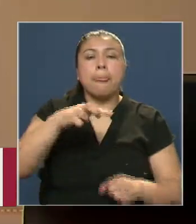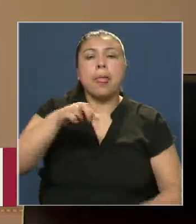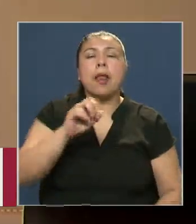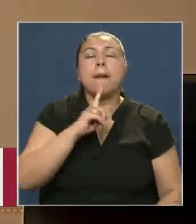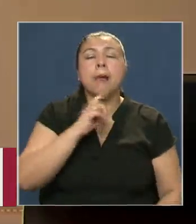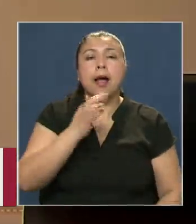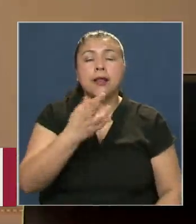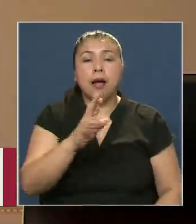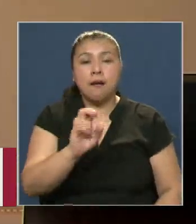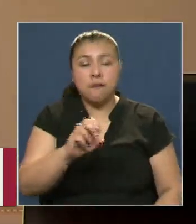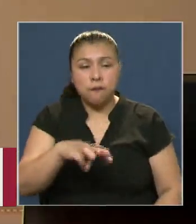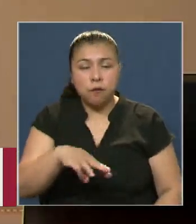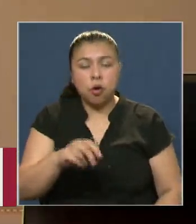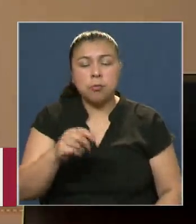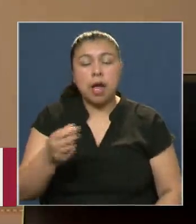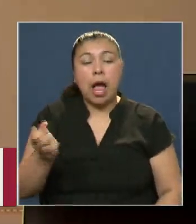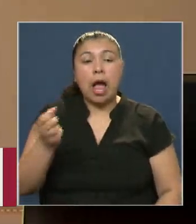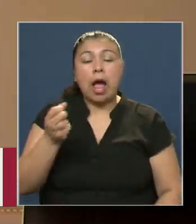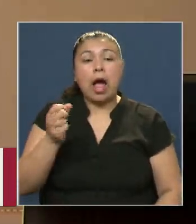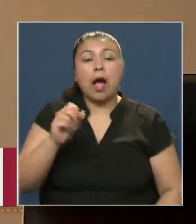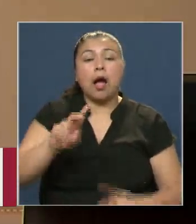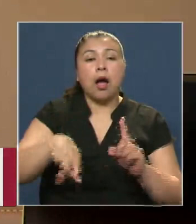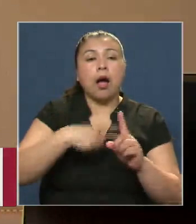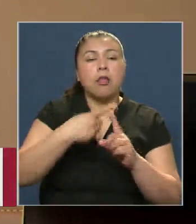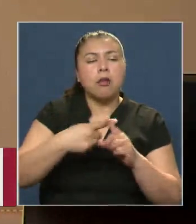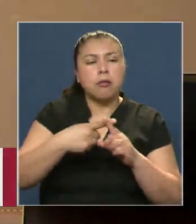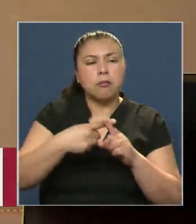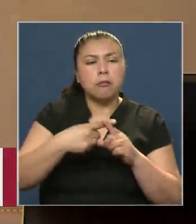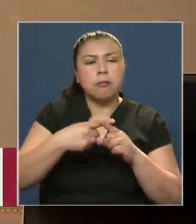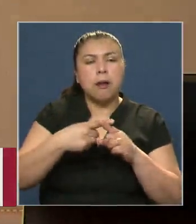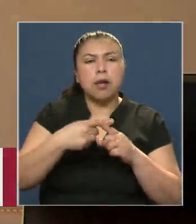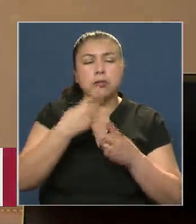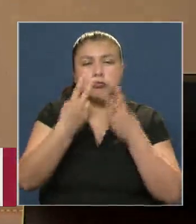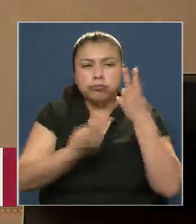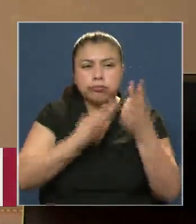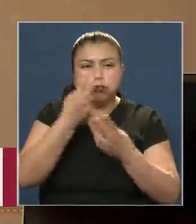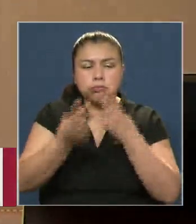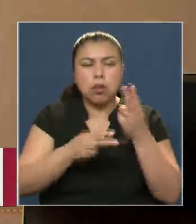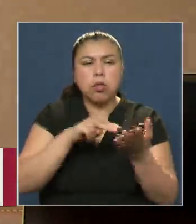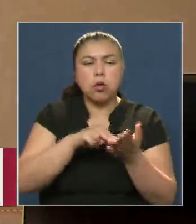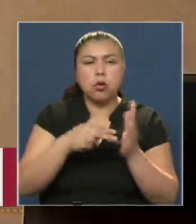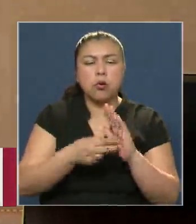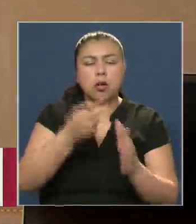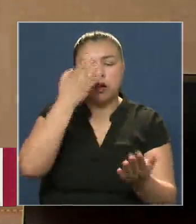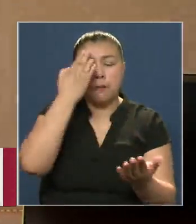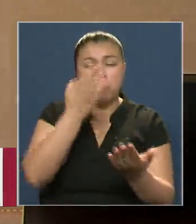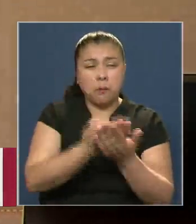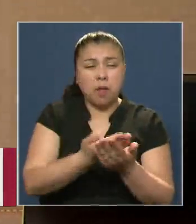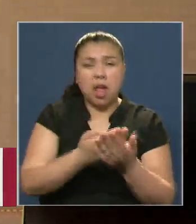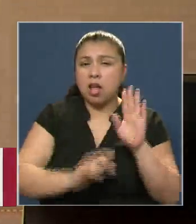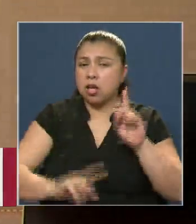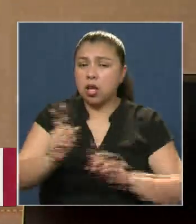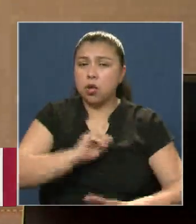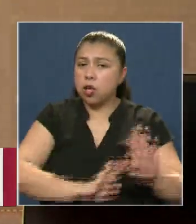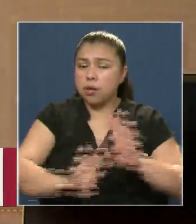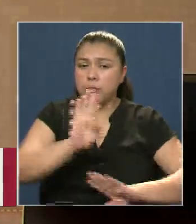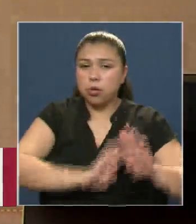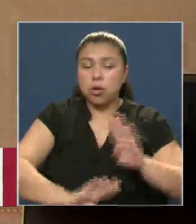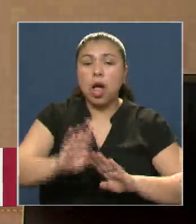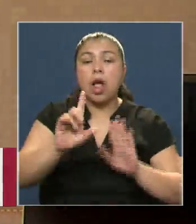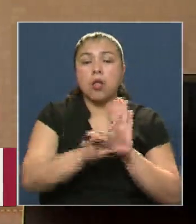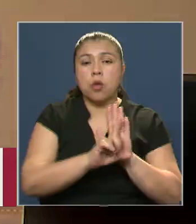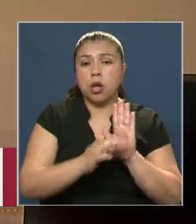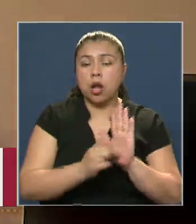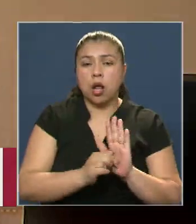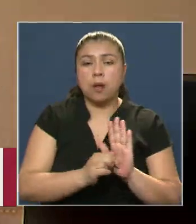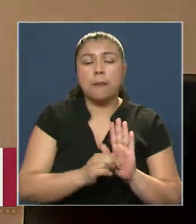y además visibilizar todos aquellos eventos adversos que se puedan presentar y que hoy día no están protegidas en nuestra